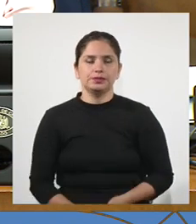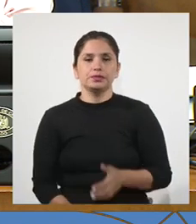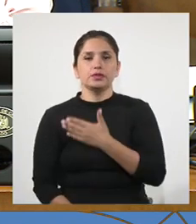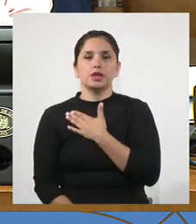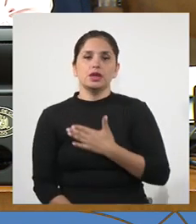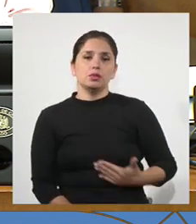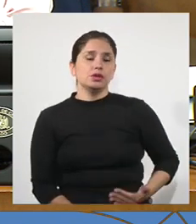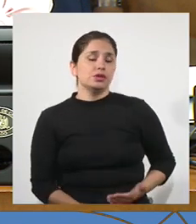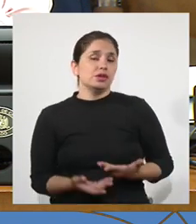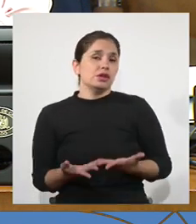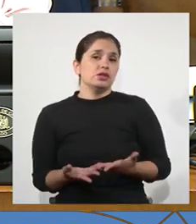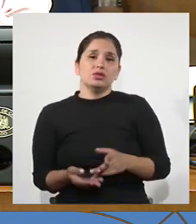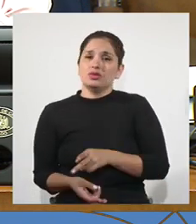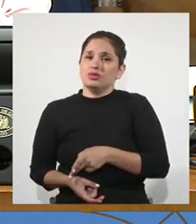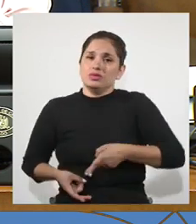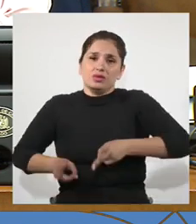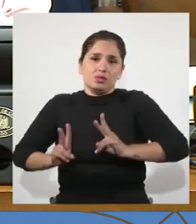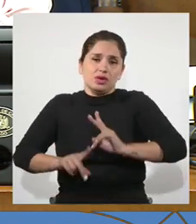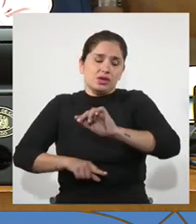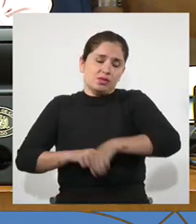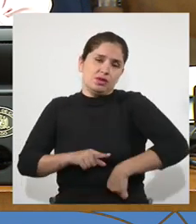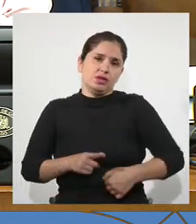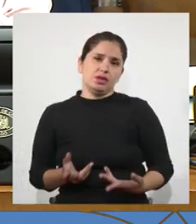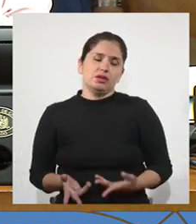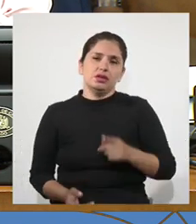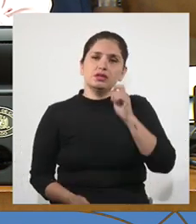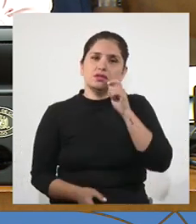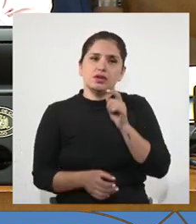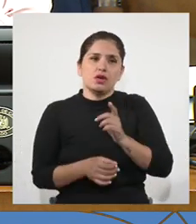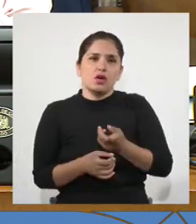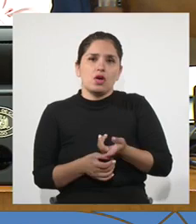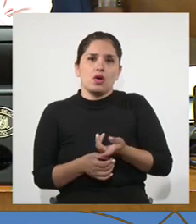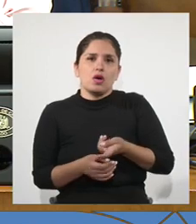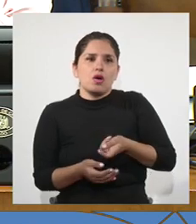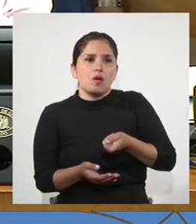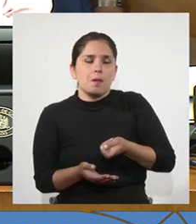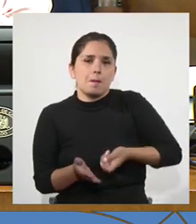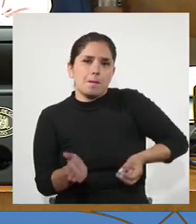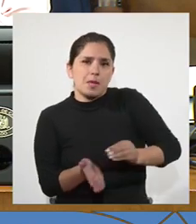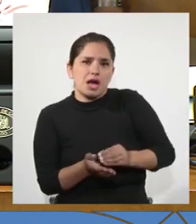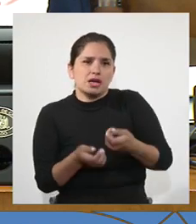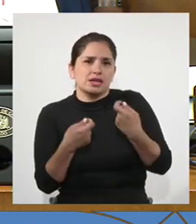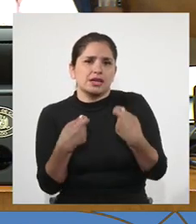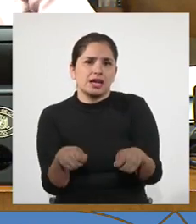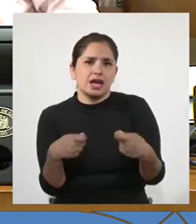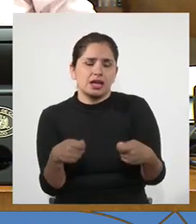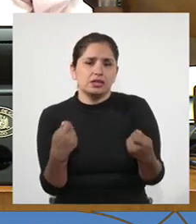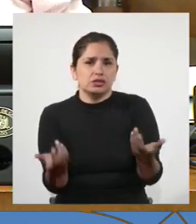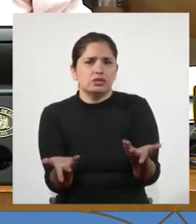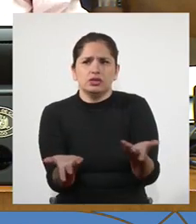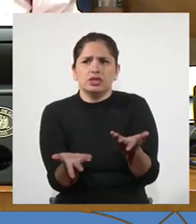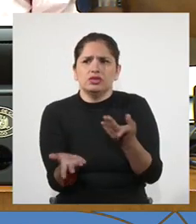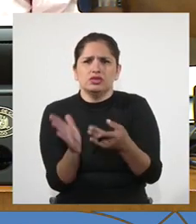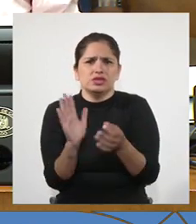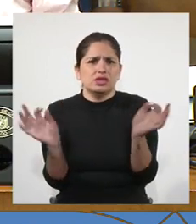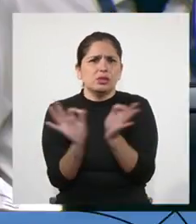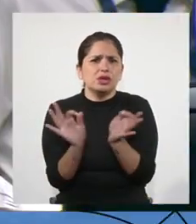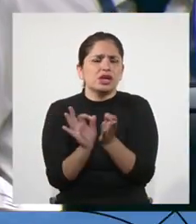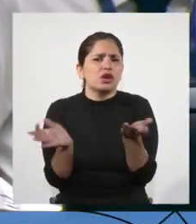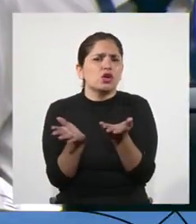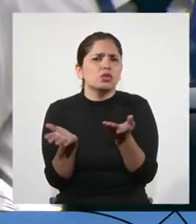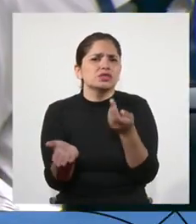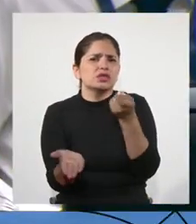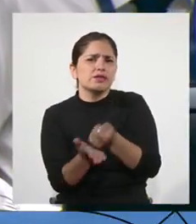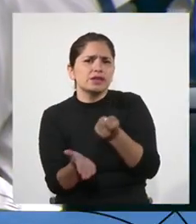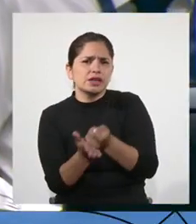Presidente, esto es claramente inadmisible, lo que está generando una presión de gasto enorme, que no, tampoco se dice cómo está financiado. Esto